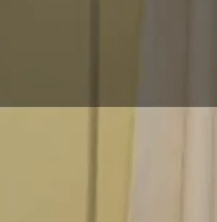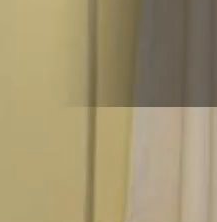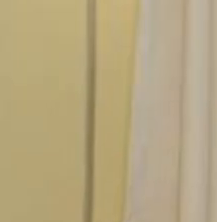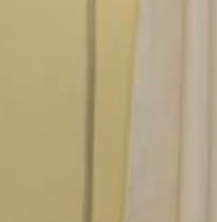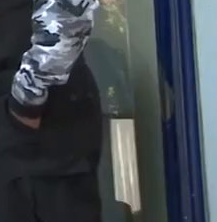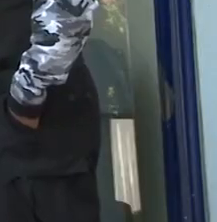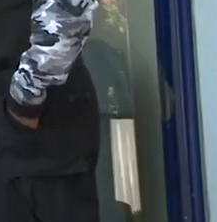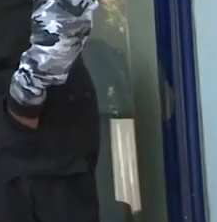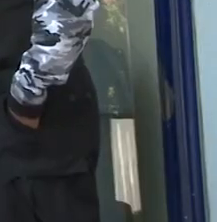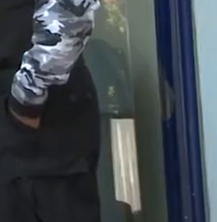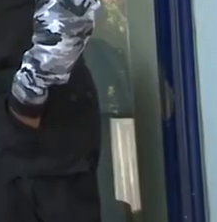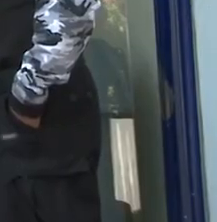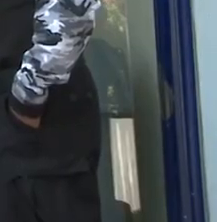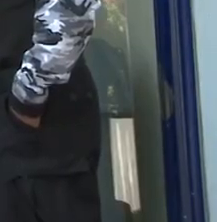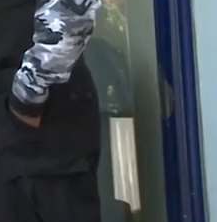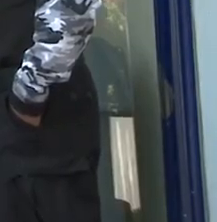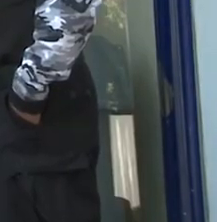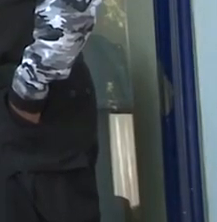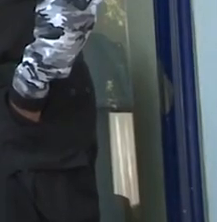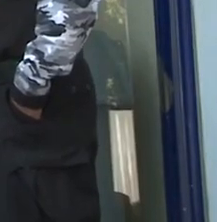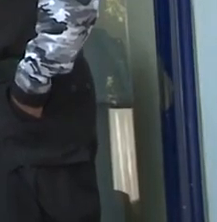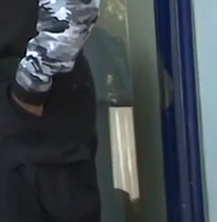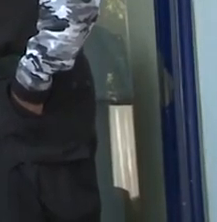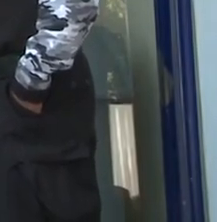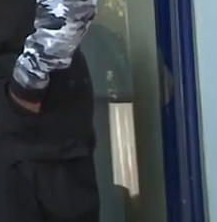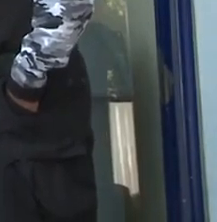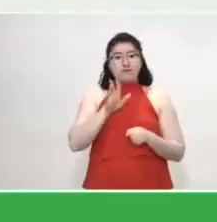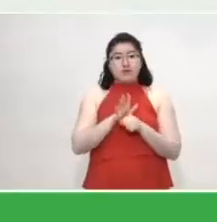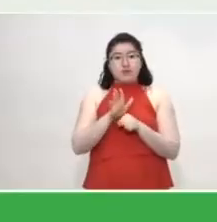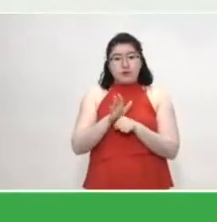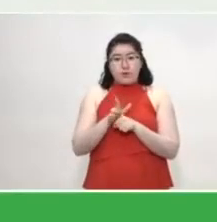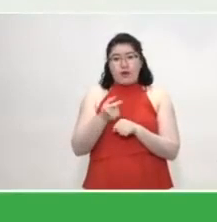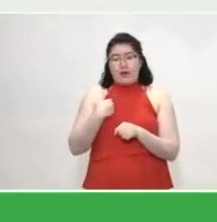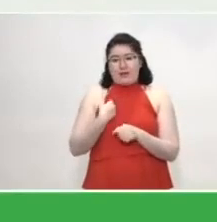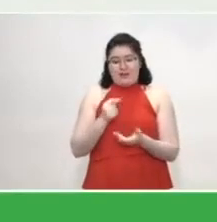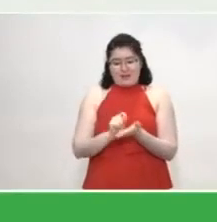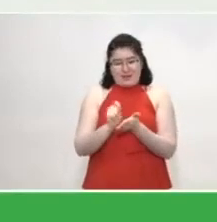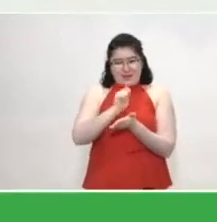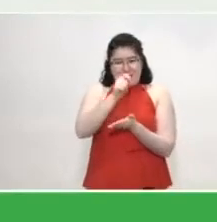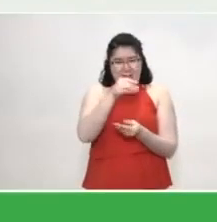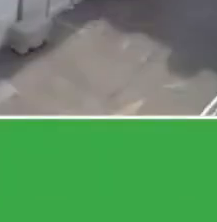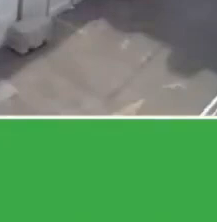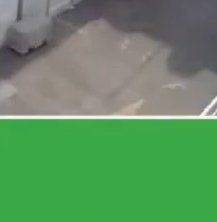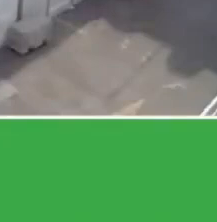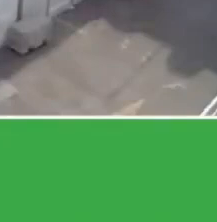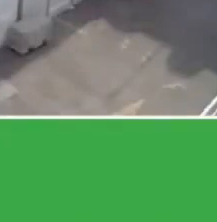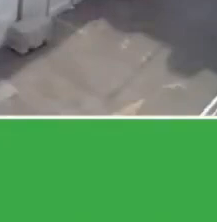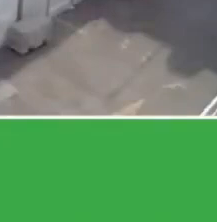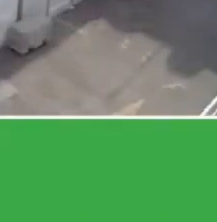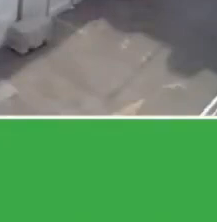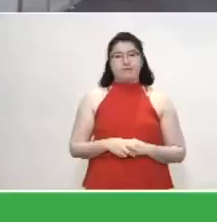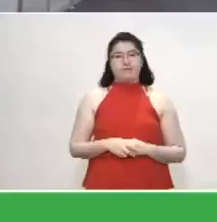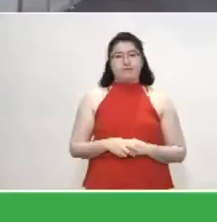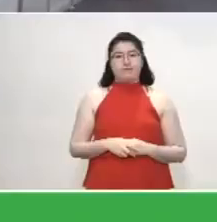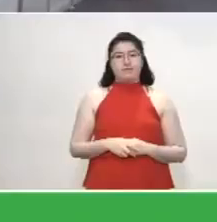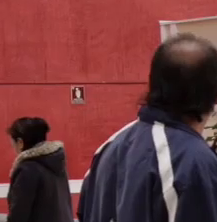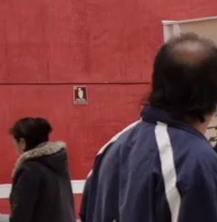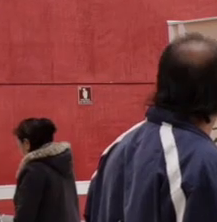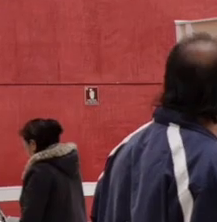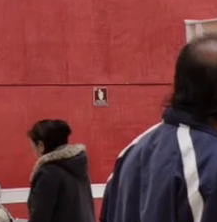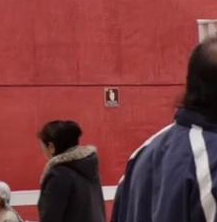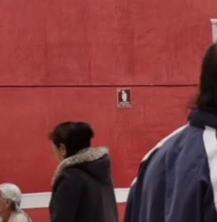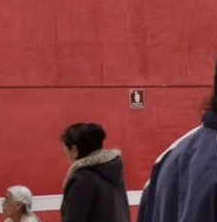con síntomas de kobe 19 belisario domínguez enrique cabrera la uat y pediátrico de la villa este último será